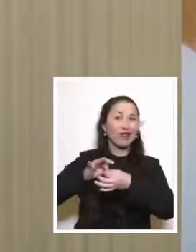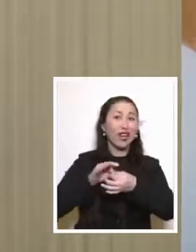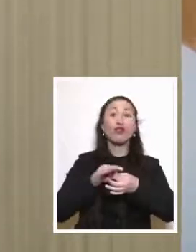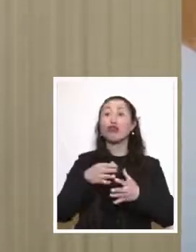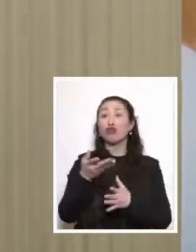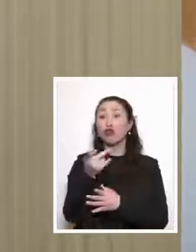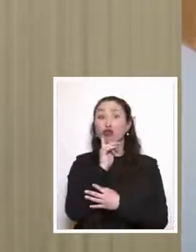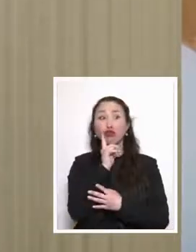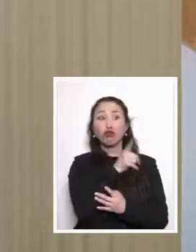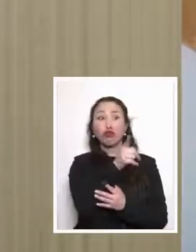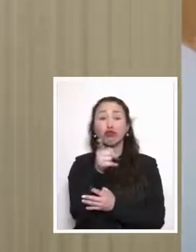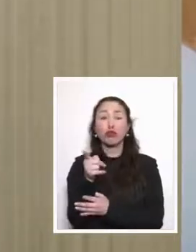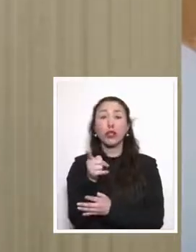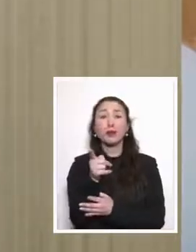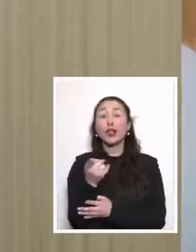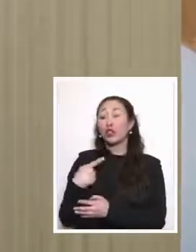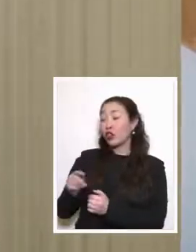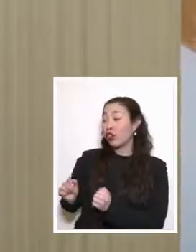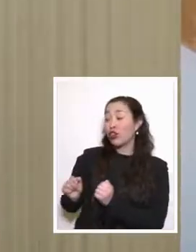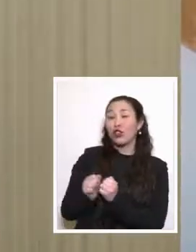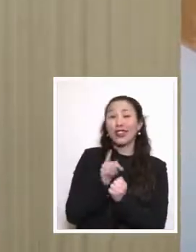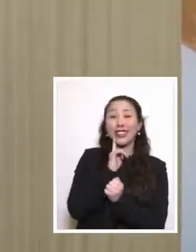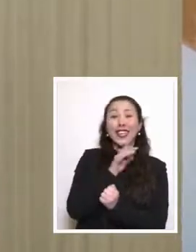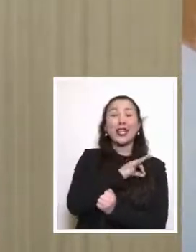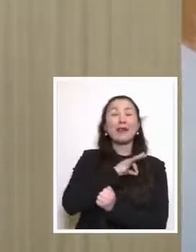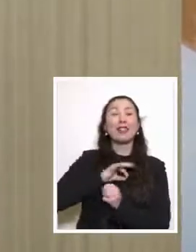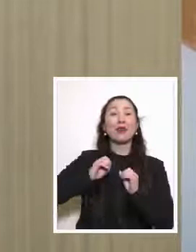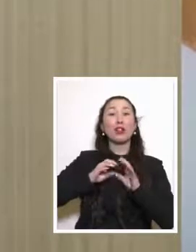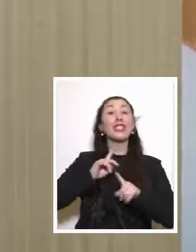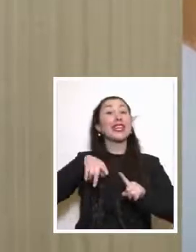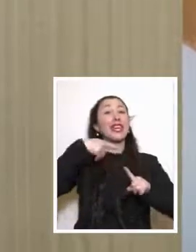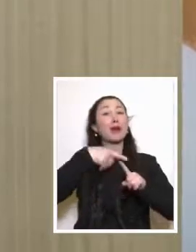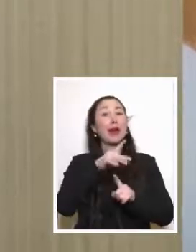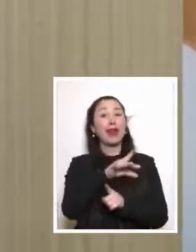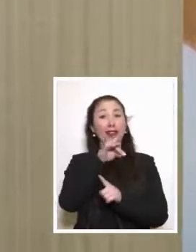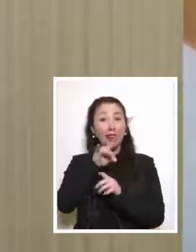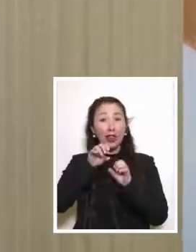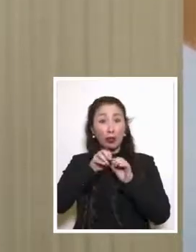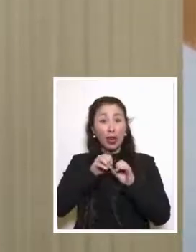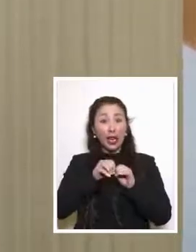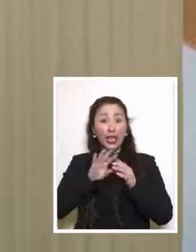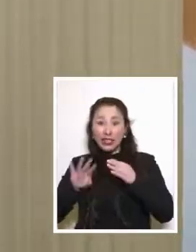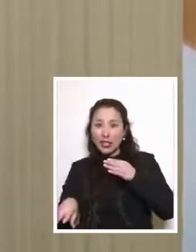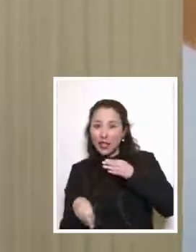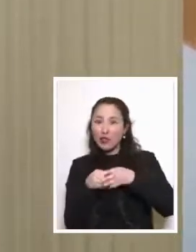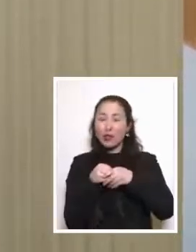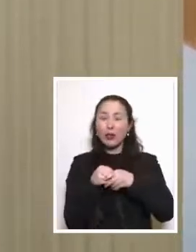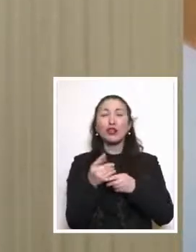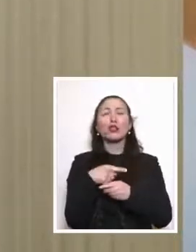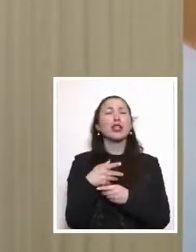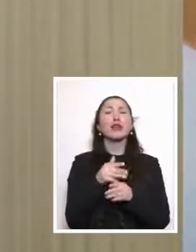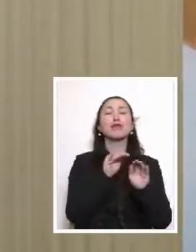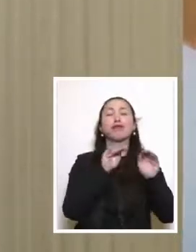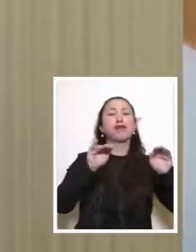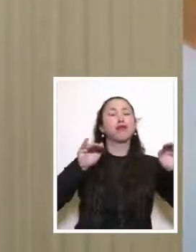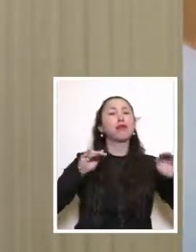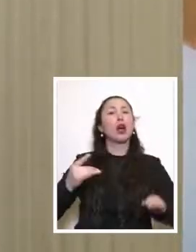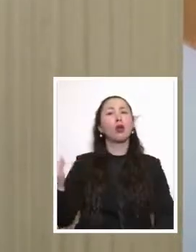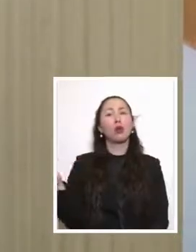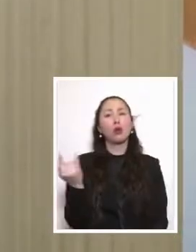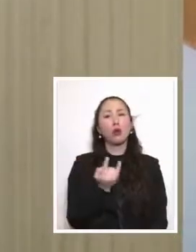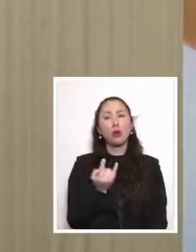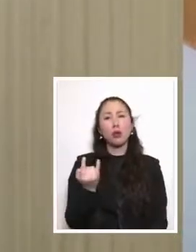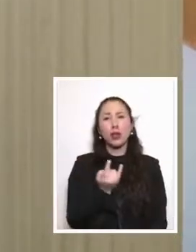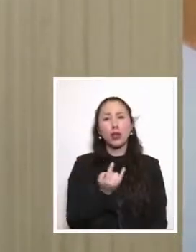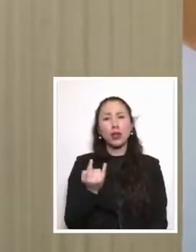manos. Junto al Ministerio de Educación y Elige Educar, quienes se suman a este espacio, hacemos un llamado urgente para